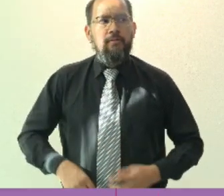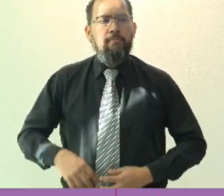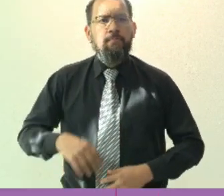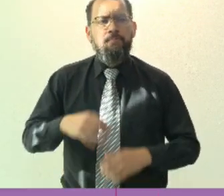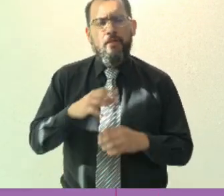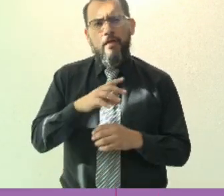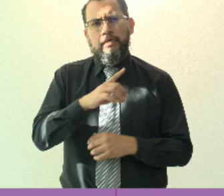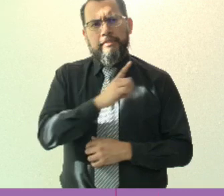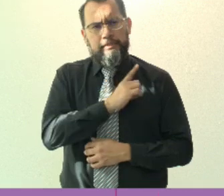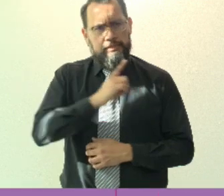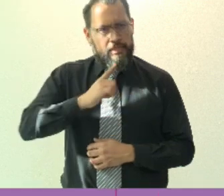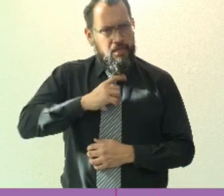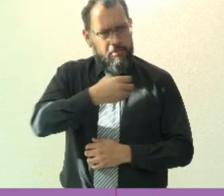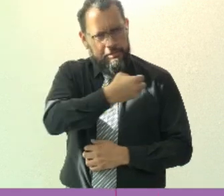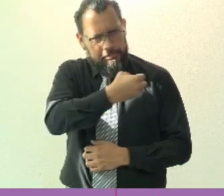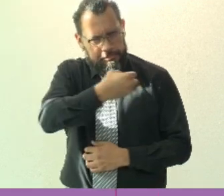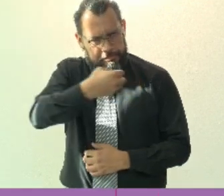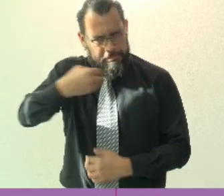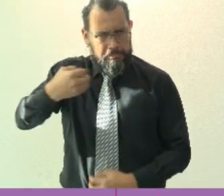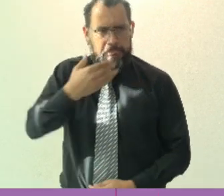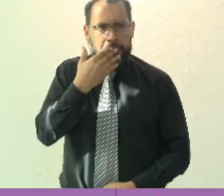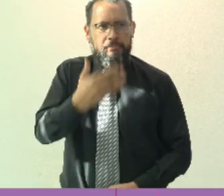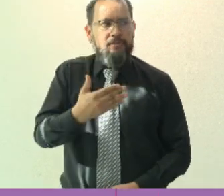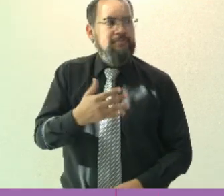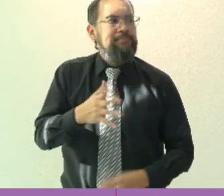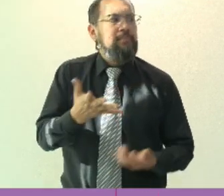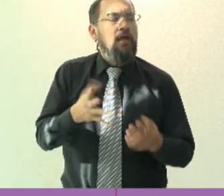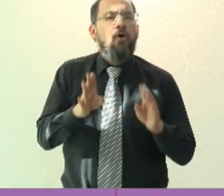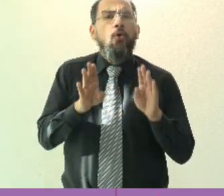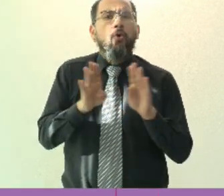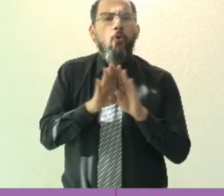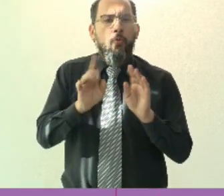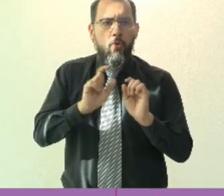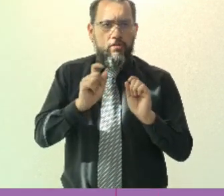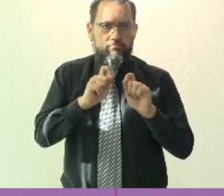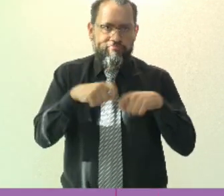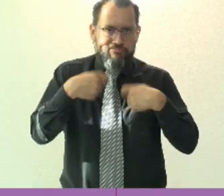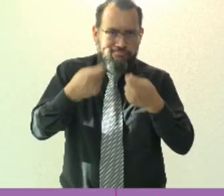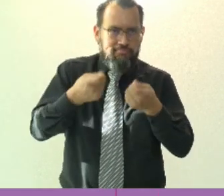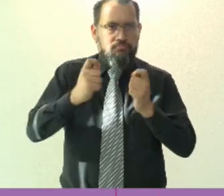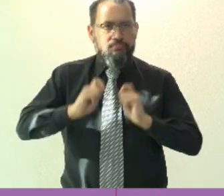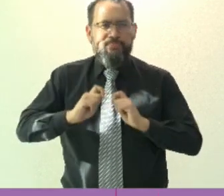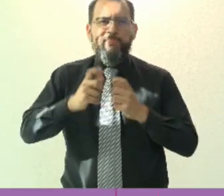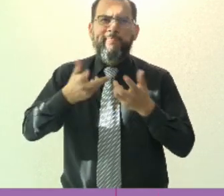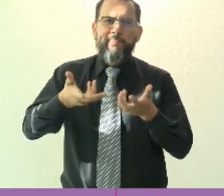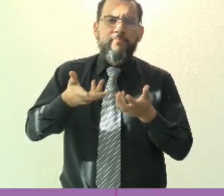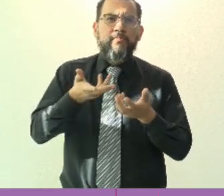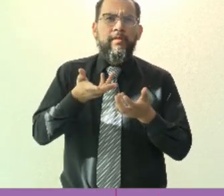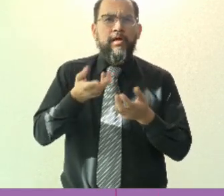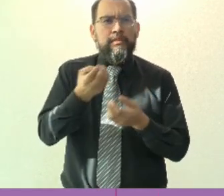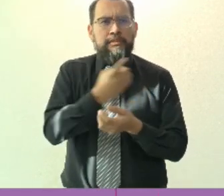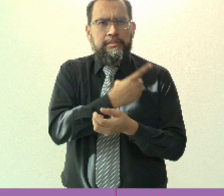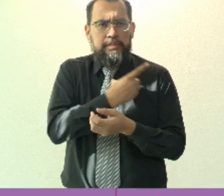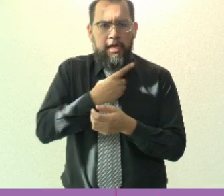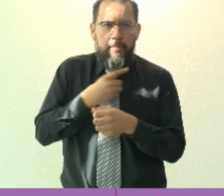sistematizarse, tienen que organizarse. En los actos de entrega-recepción debemos incluir